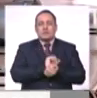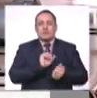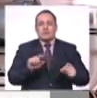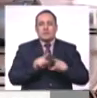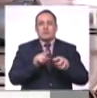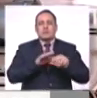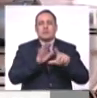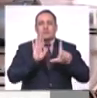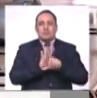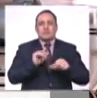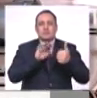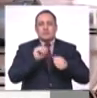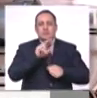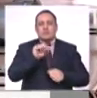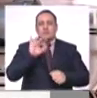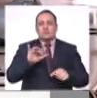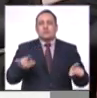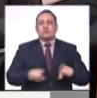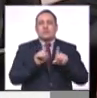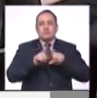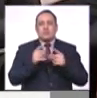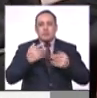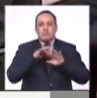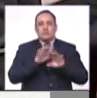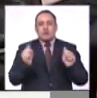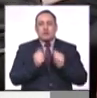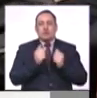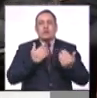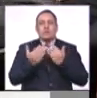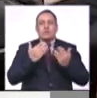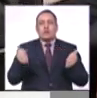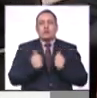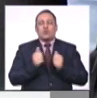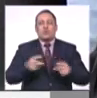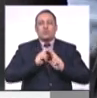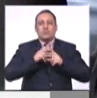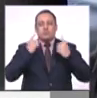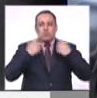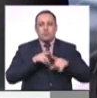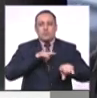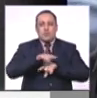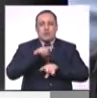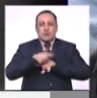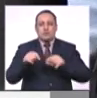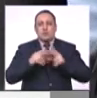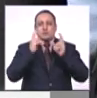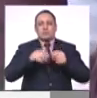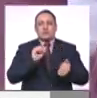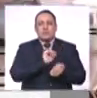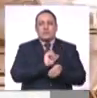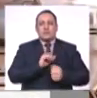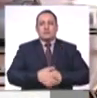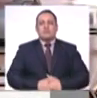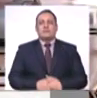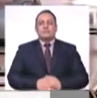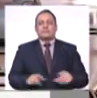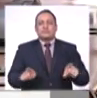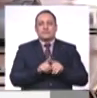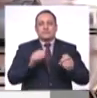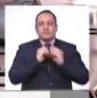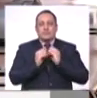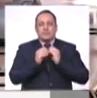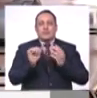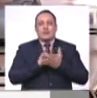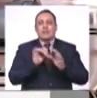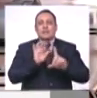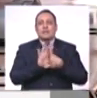Decreto Legislativo 635, para incorporar la modalidad de los créditos extorsivos en el tipo penal de extorsión. Esta modificación